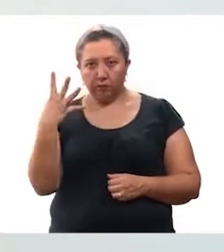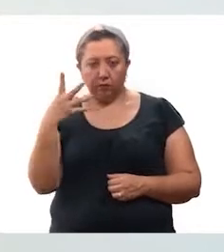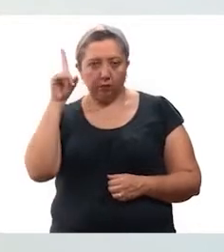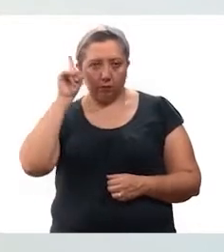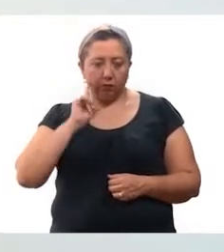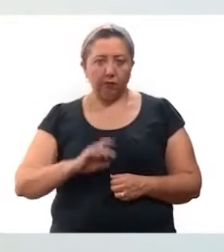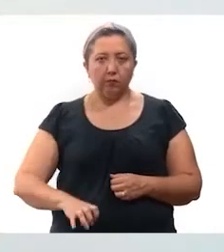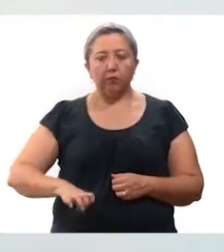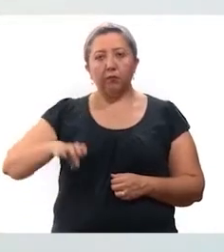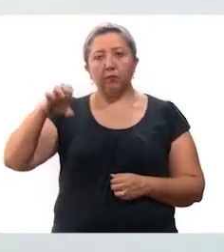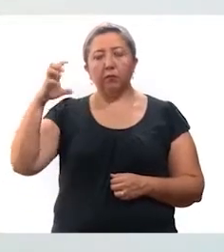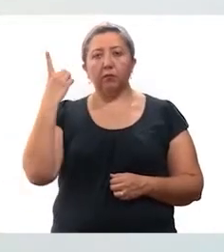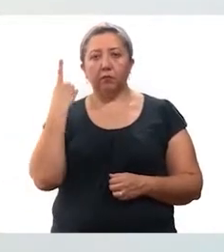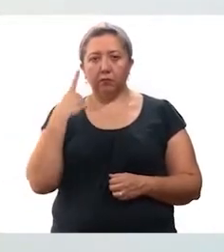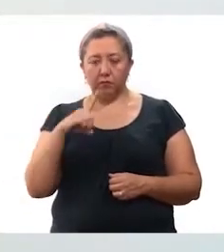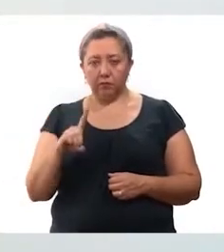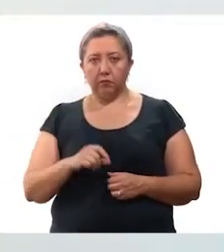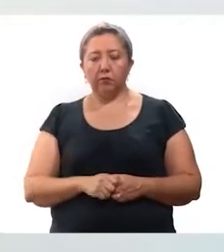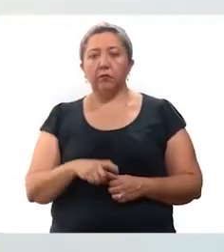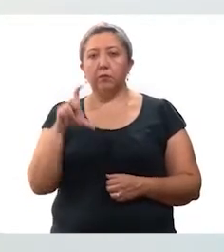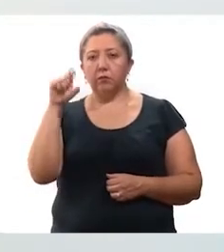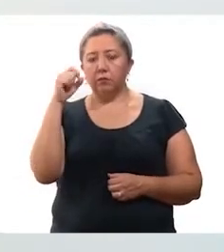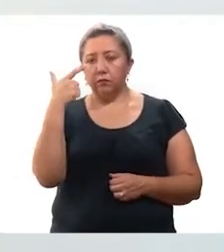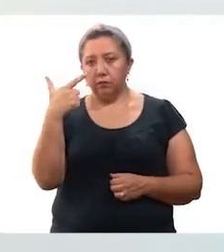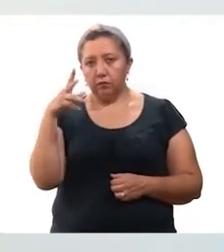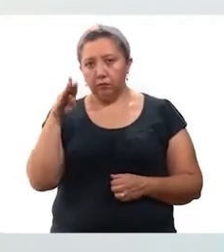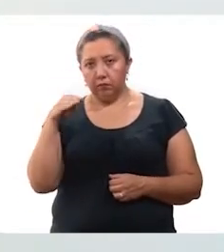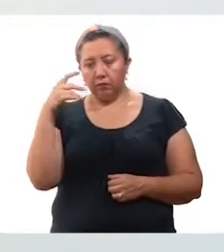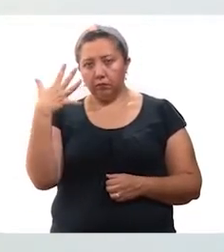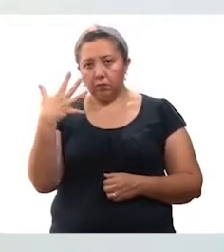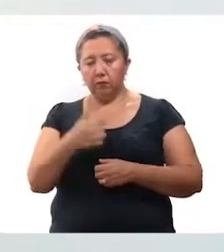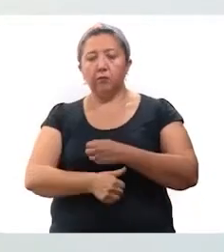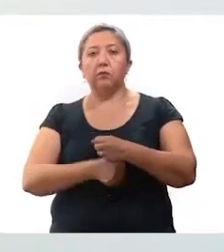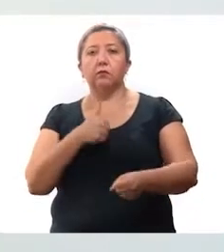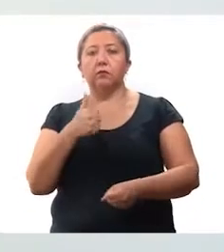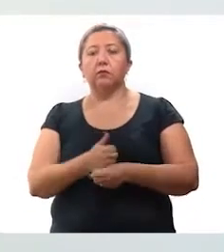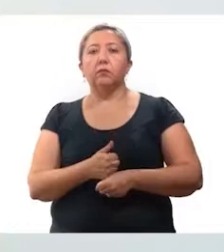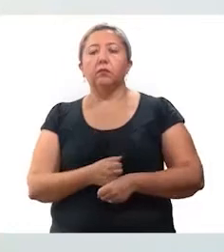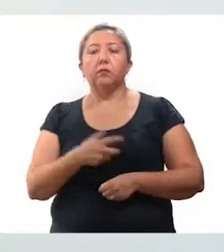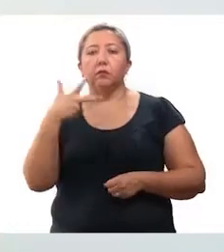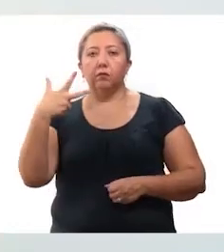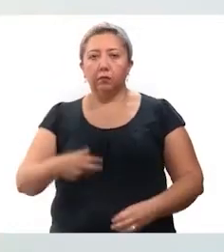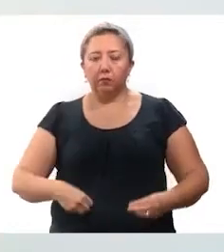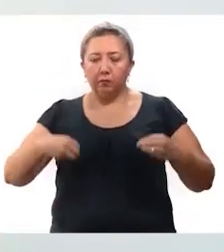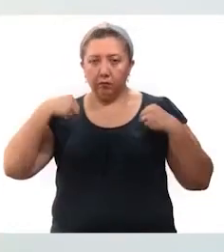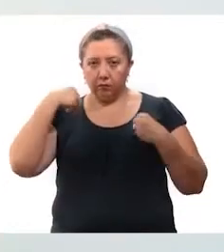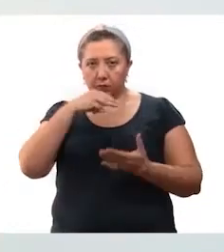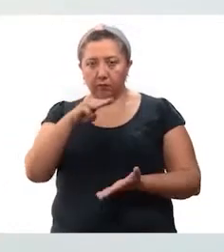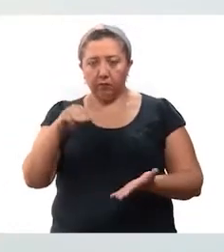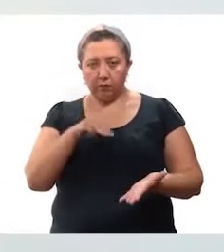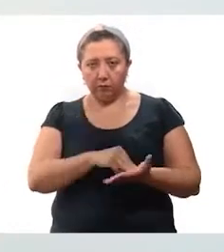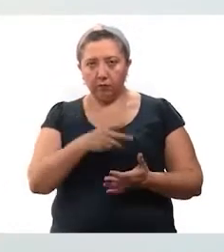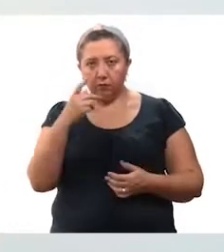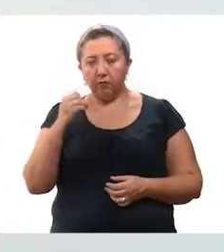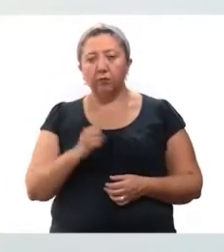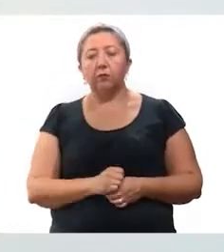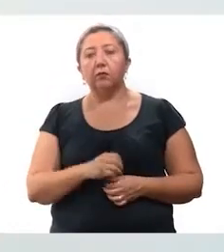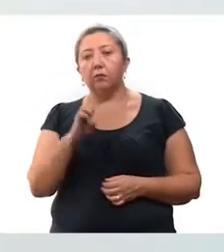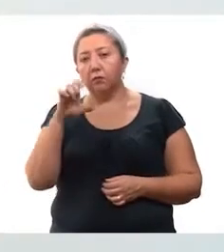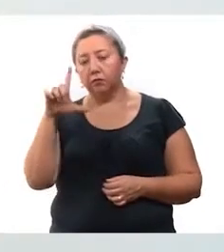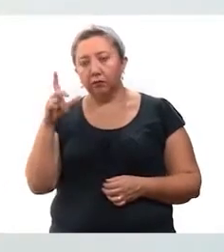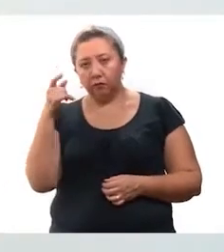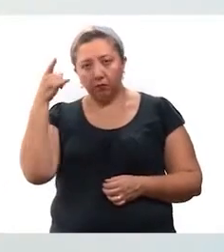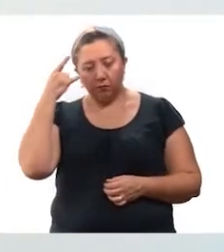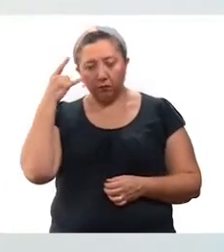4 mujeres de un rango de edad de 27 a 95 años. 8 residían en Mérida, 1 en Ciudad del